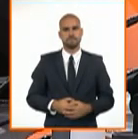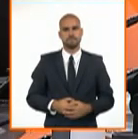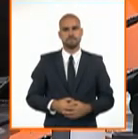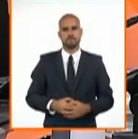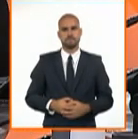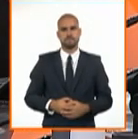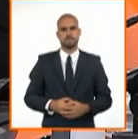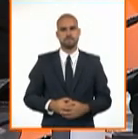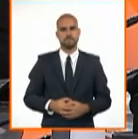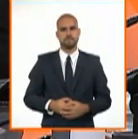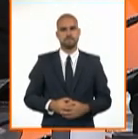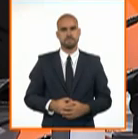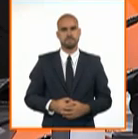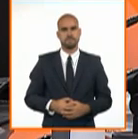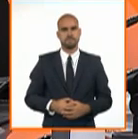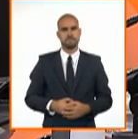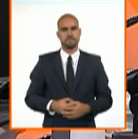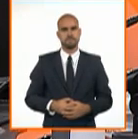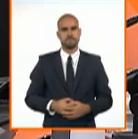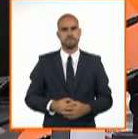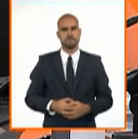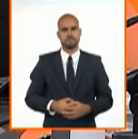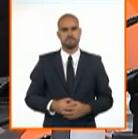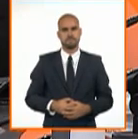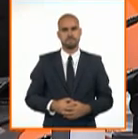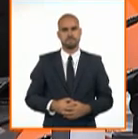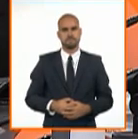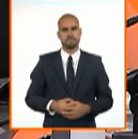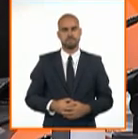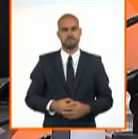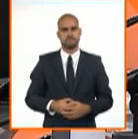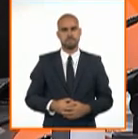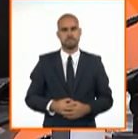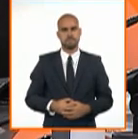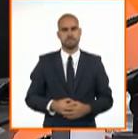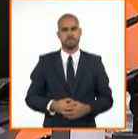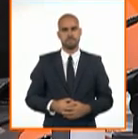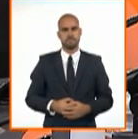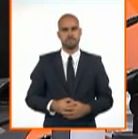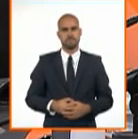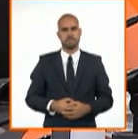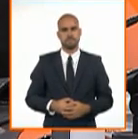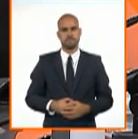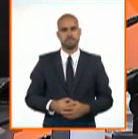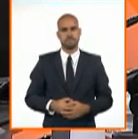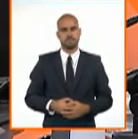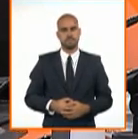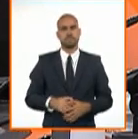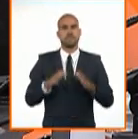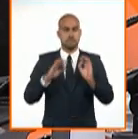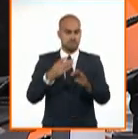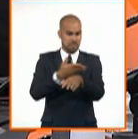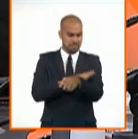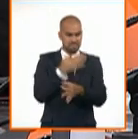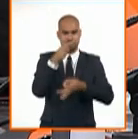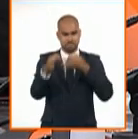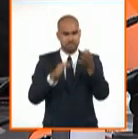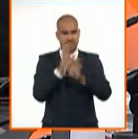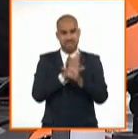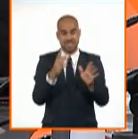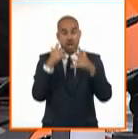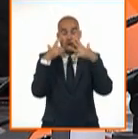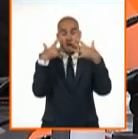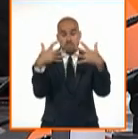bueno como se señalaba pues el núcleo fundamental de la generación eléctrica en nuestro país